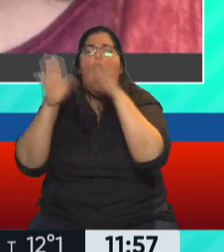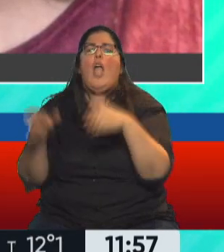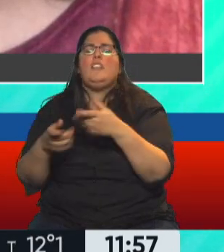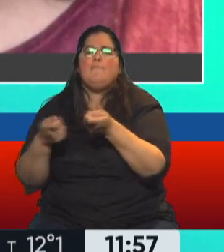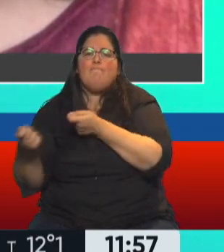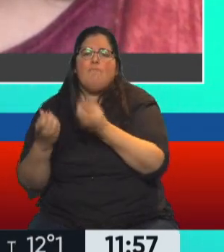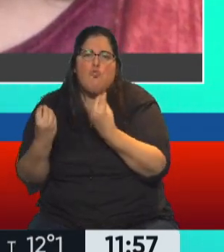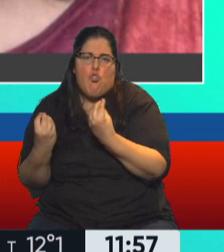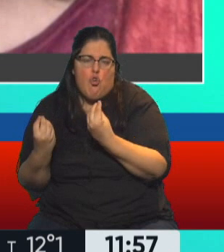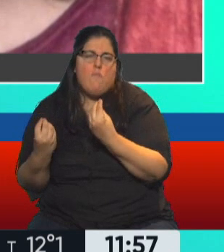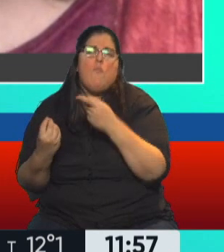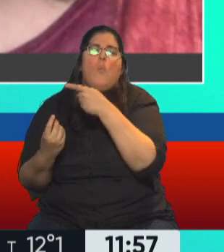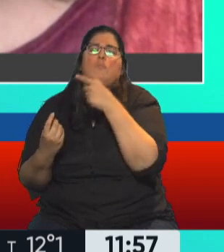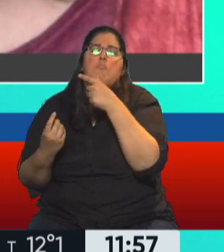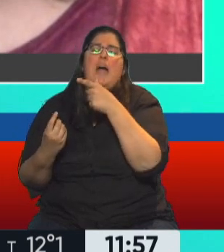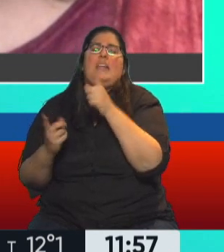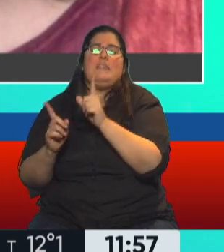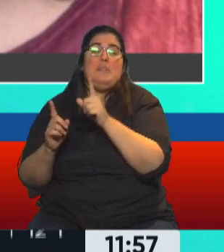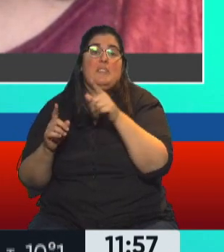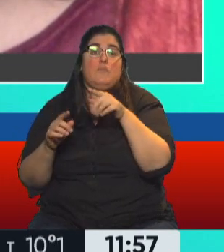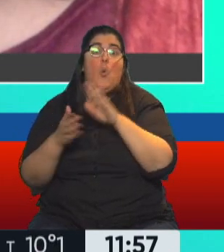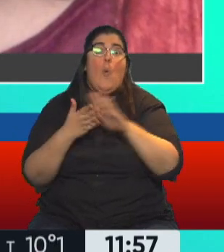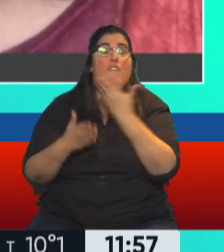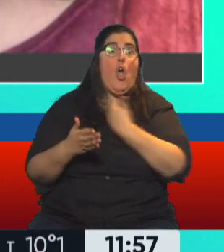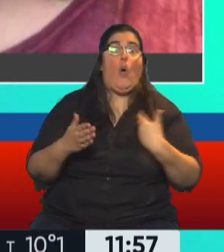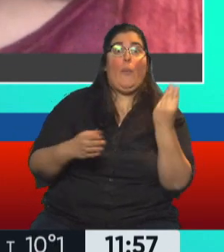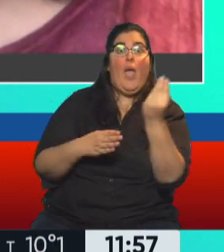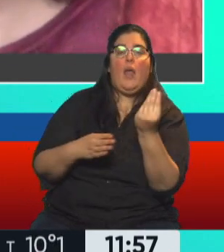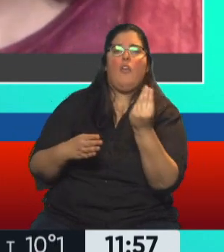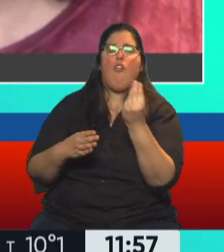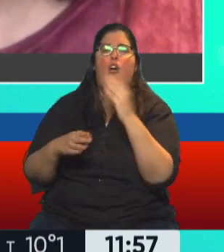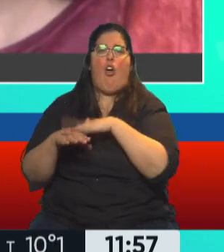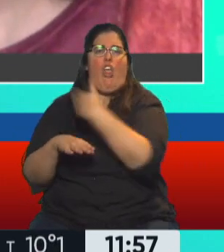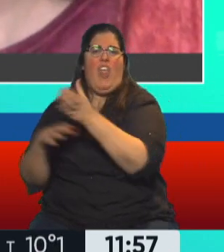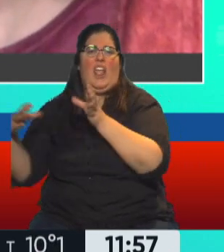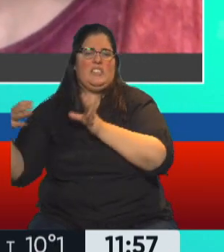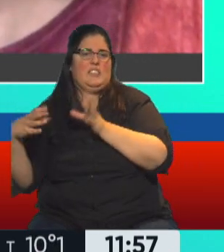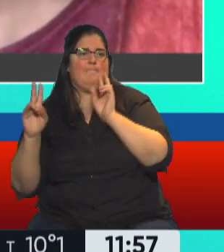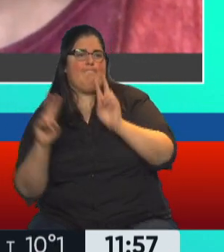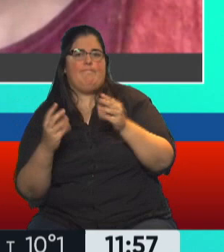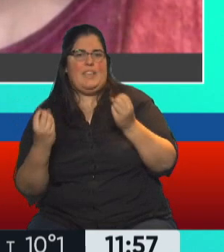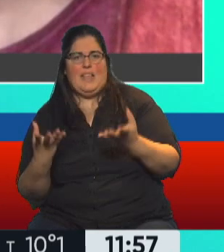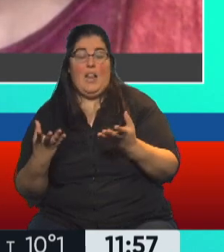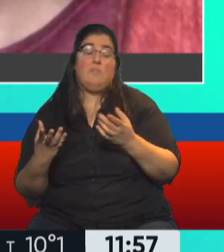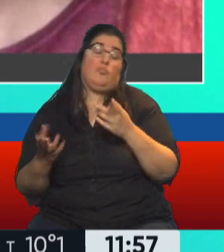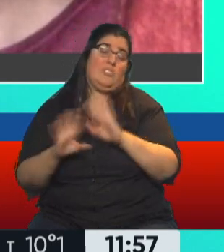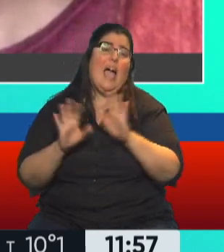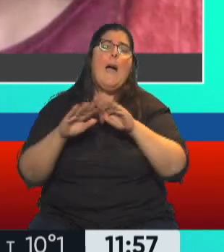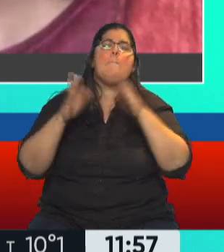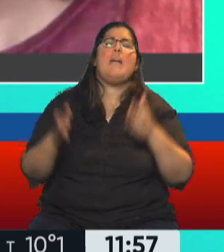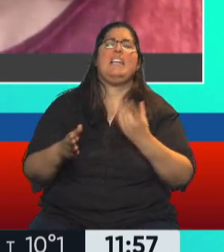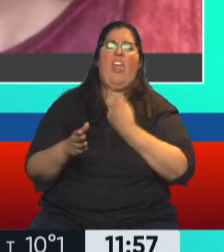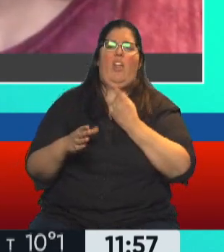que va a ser su postura frente al nuevo gobierno? Bueno, para empezar, ya ganaron la mesa directiva, ¿no?